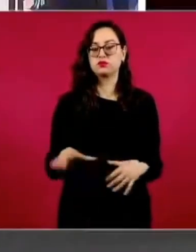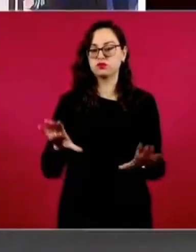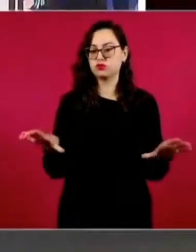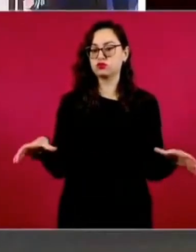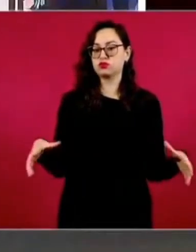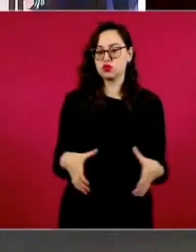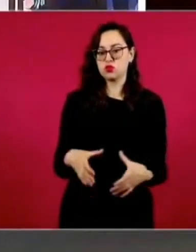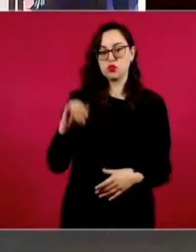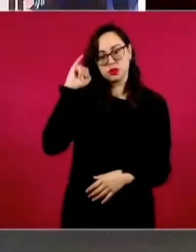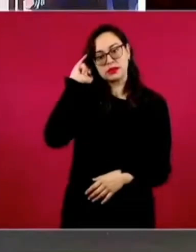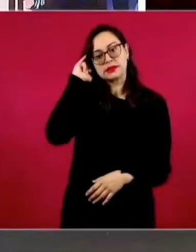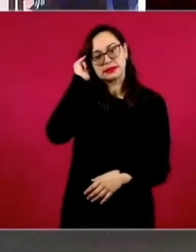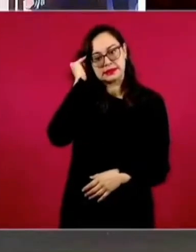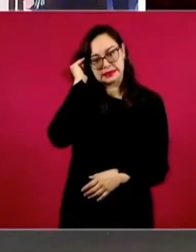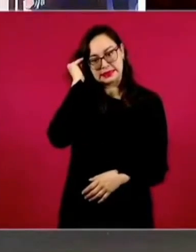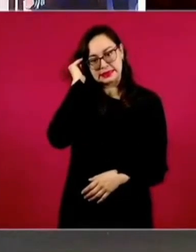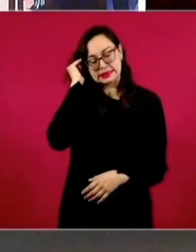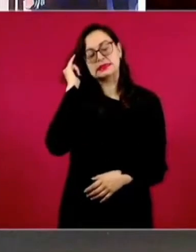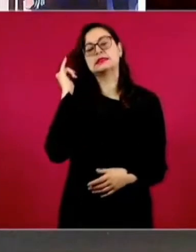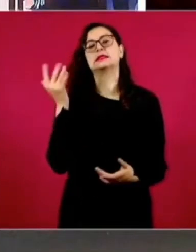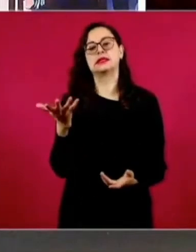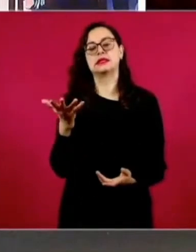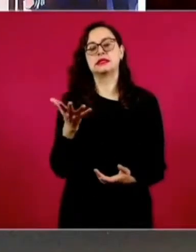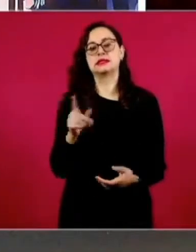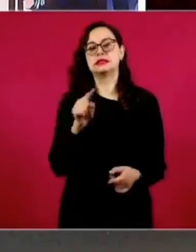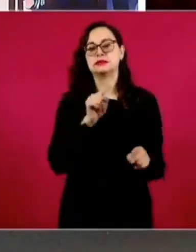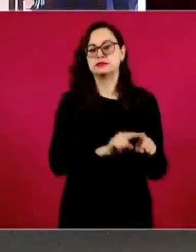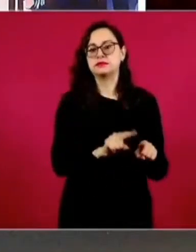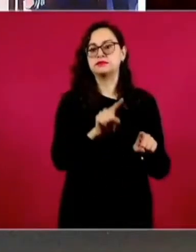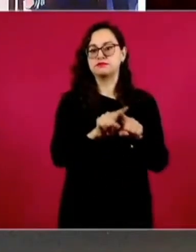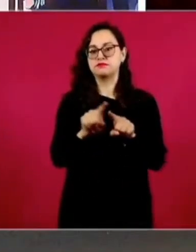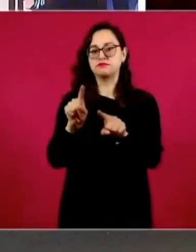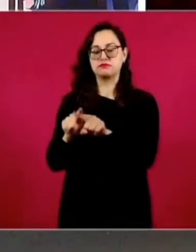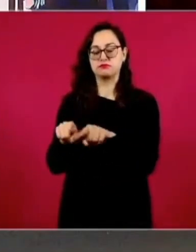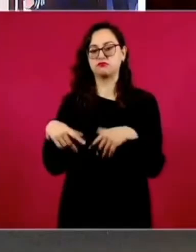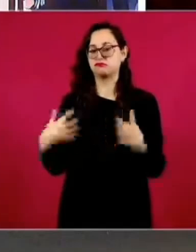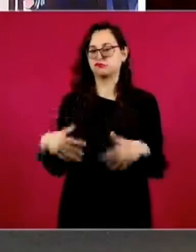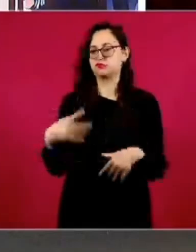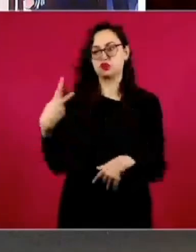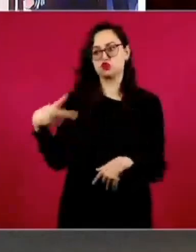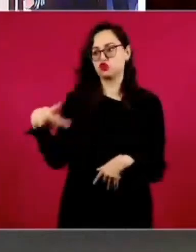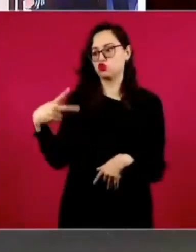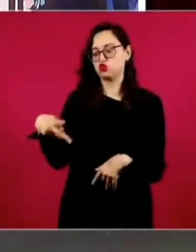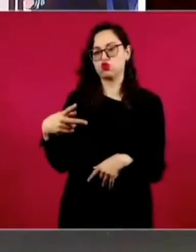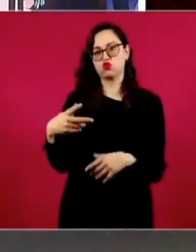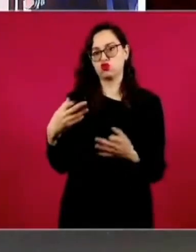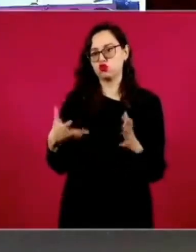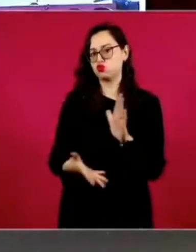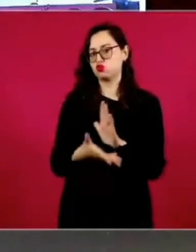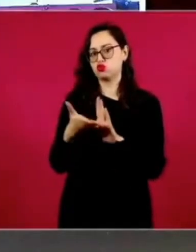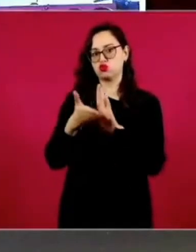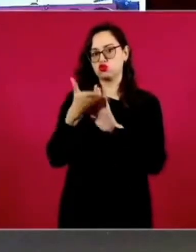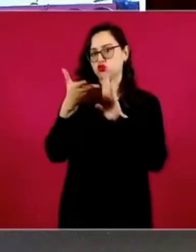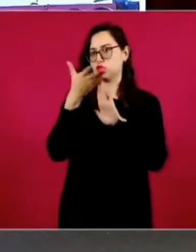con seris, con yaquis, son ejemplos de estas construcciones.